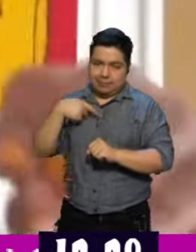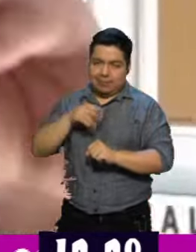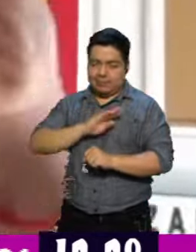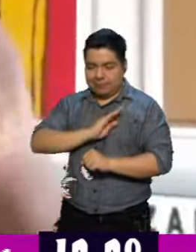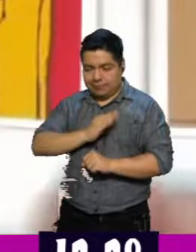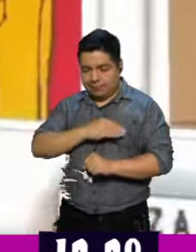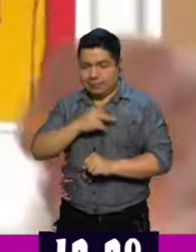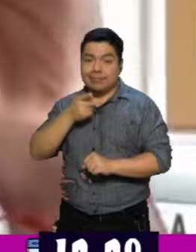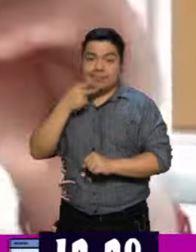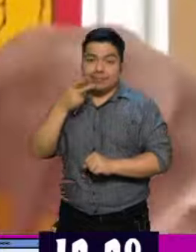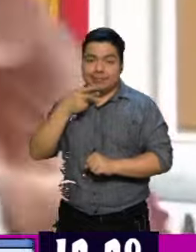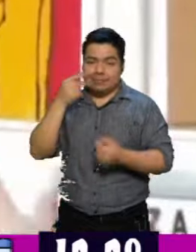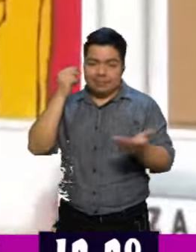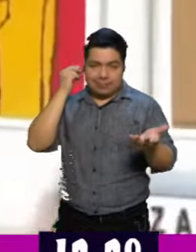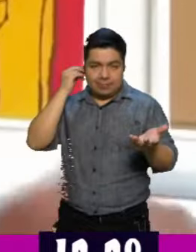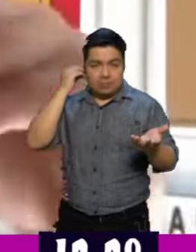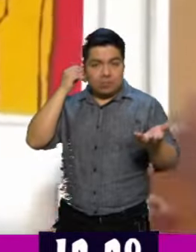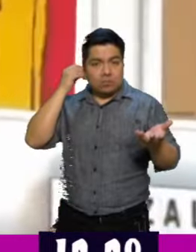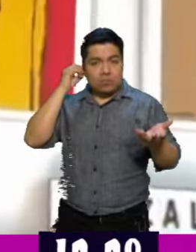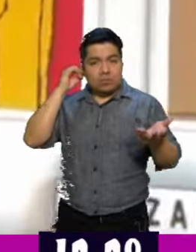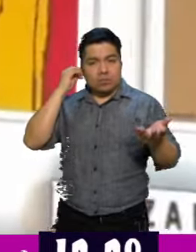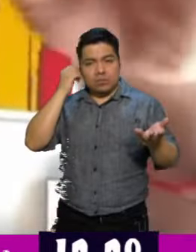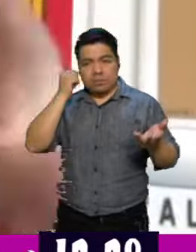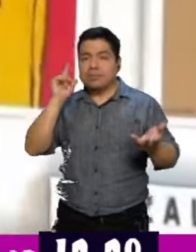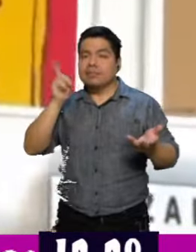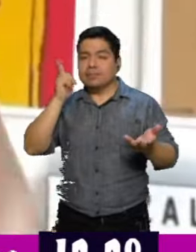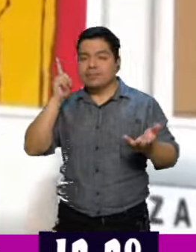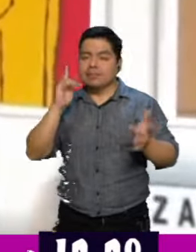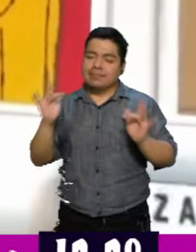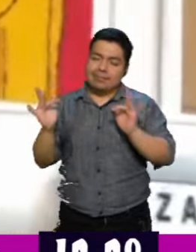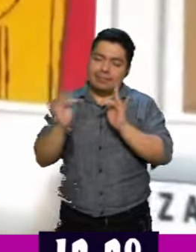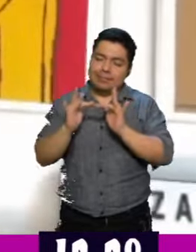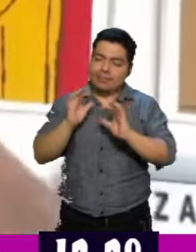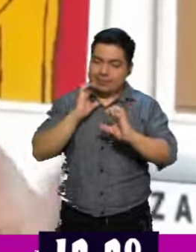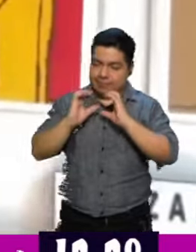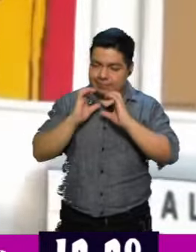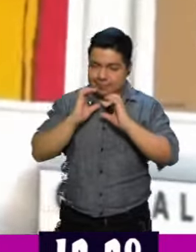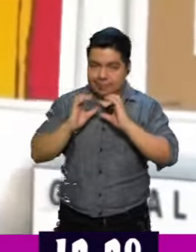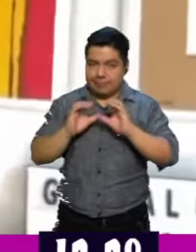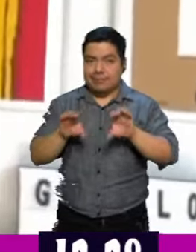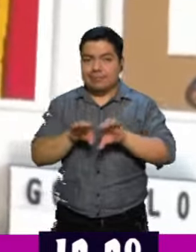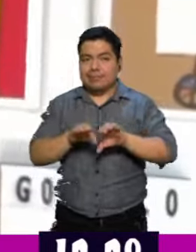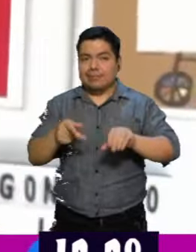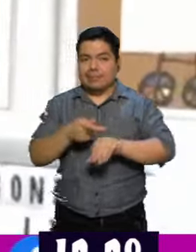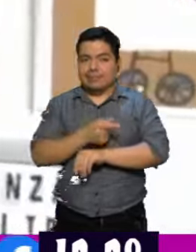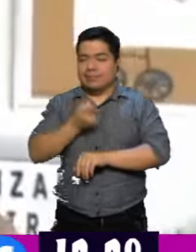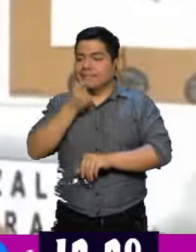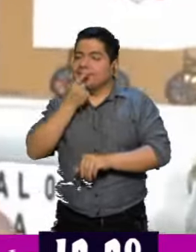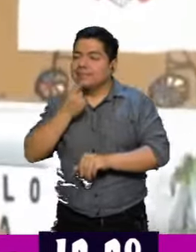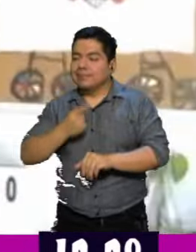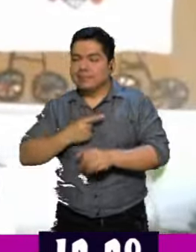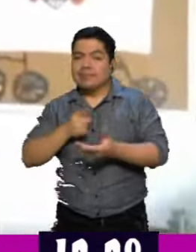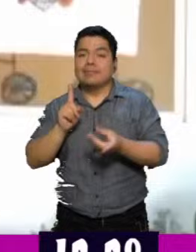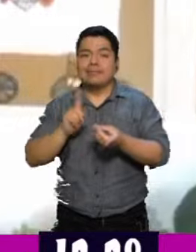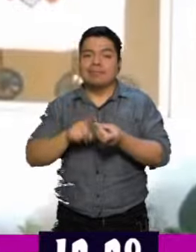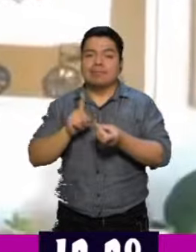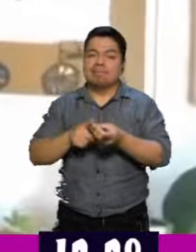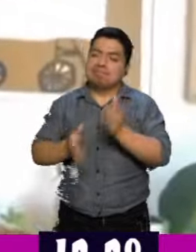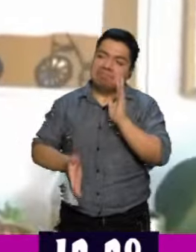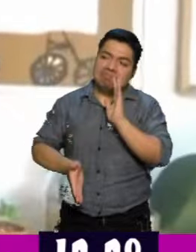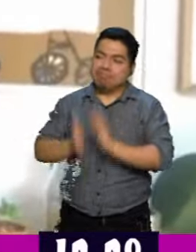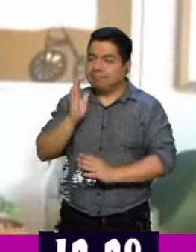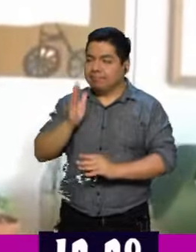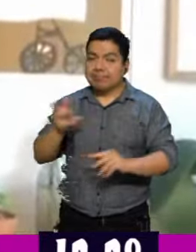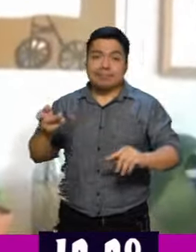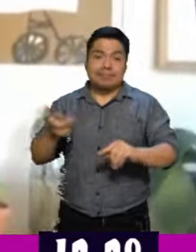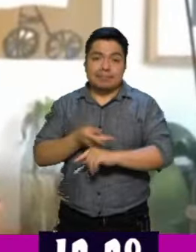que hoy les vamos, espero, a tener la oportunidad de hablar y contarles a ustedes qué es lo que nos dijeron y hacia dónde es que se dirige el